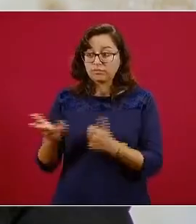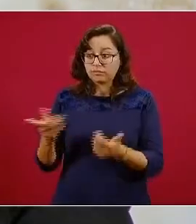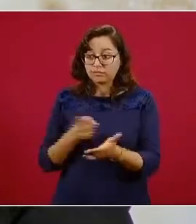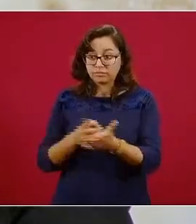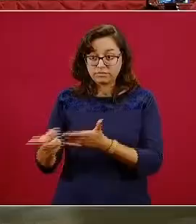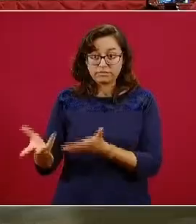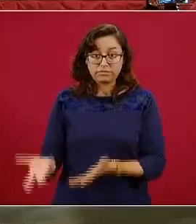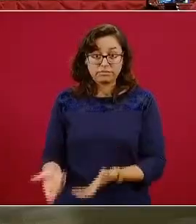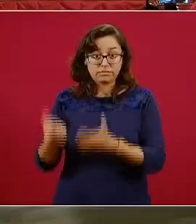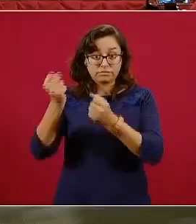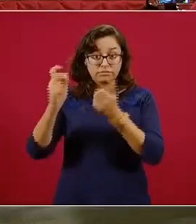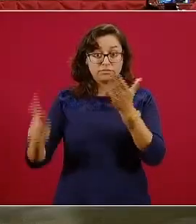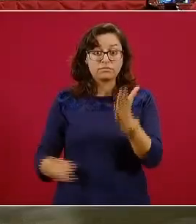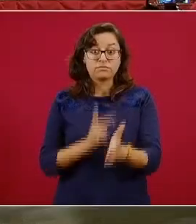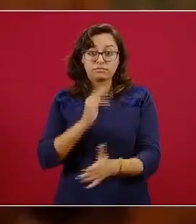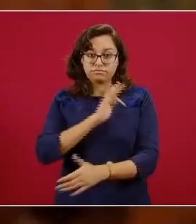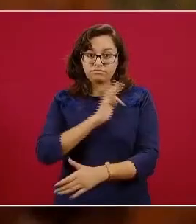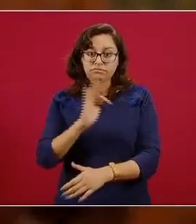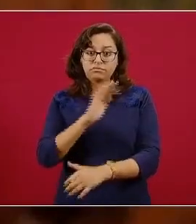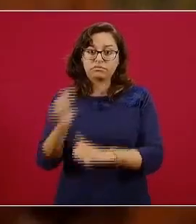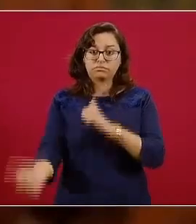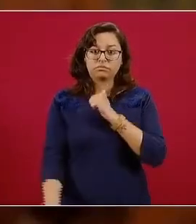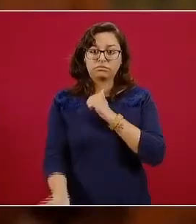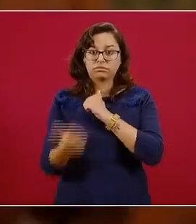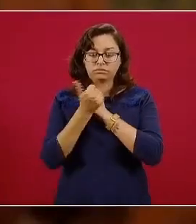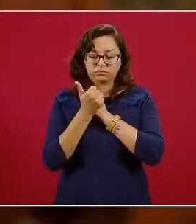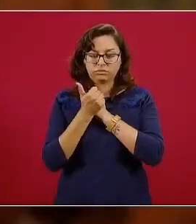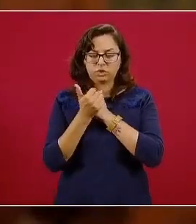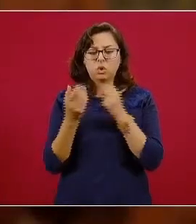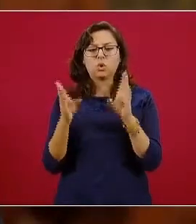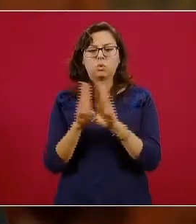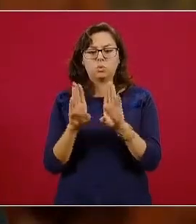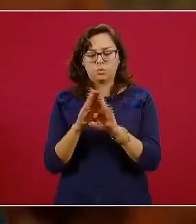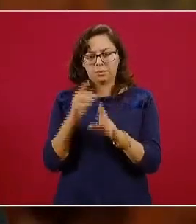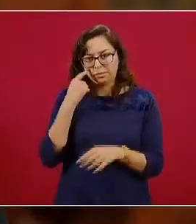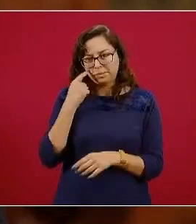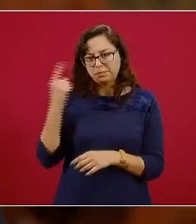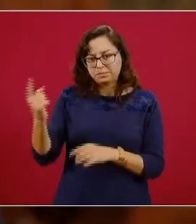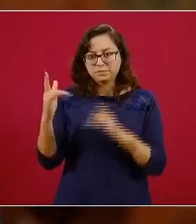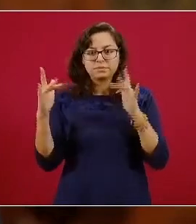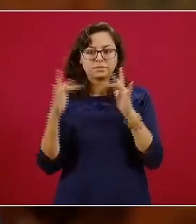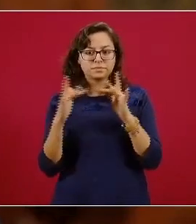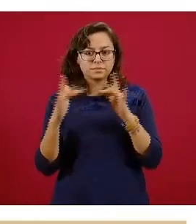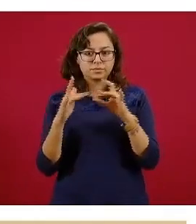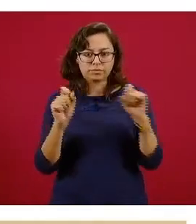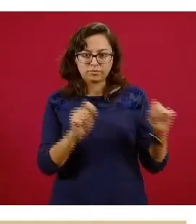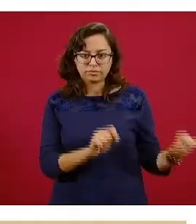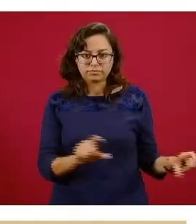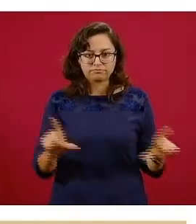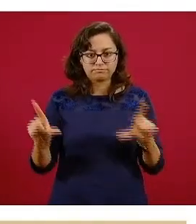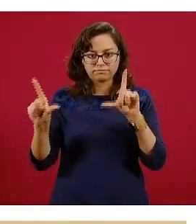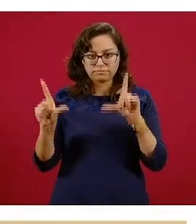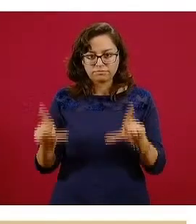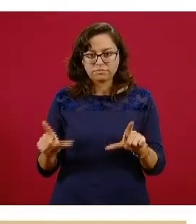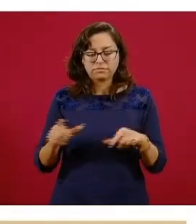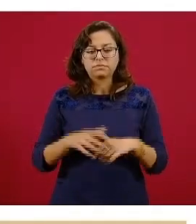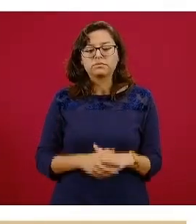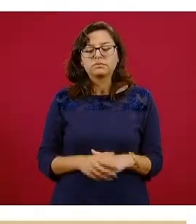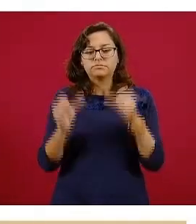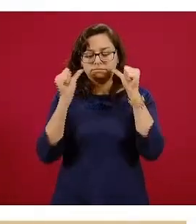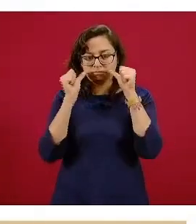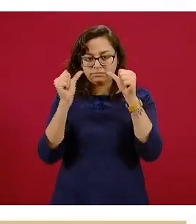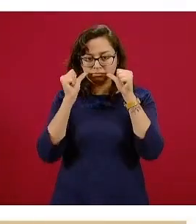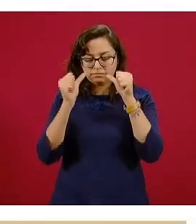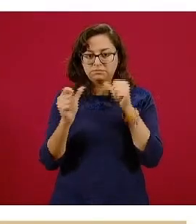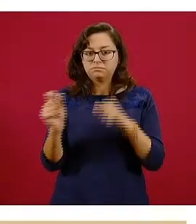sus derechos, acérquese a nosotros en los medios de contacto que aparecen en la pantalla para recibir atención y